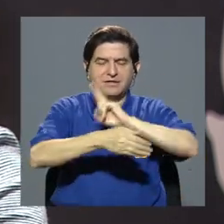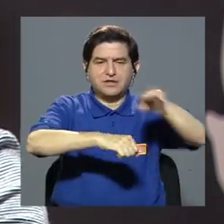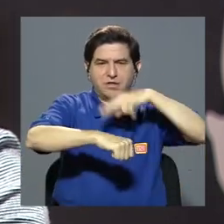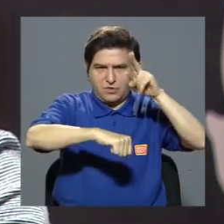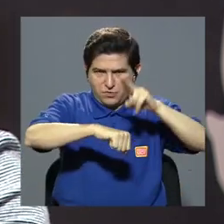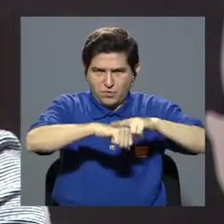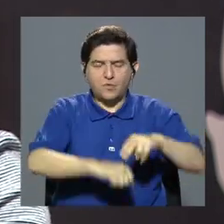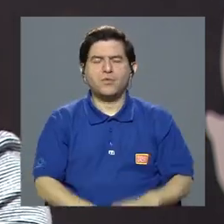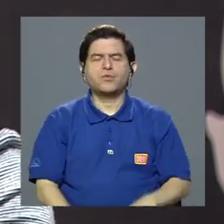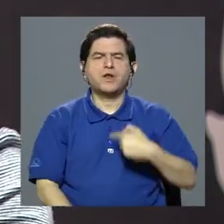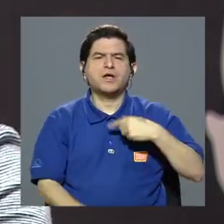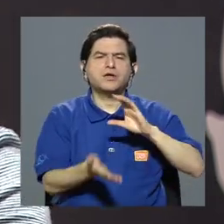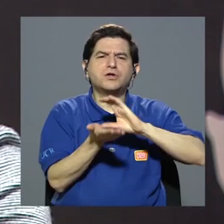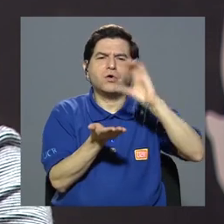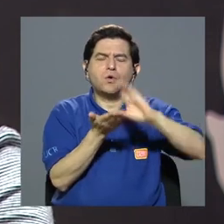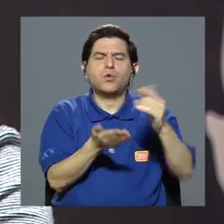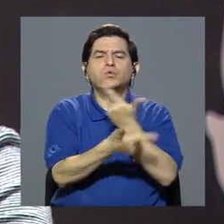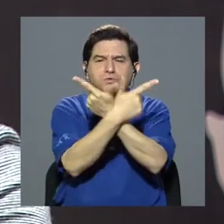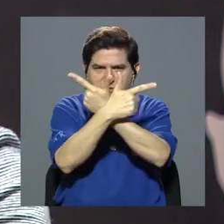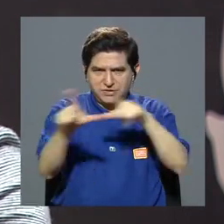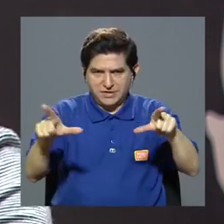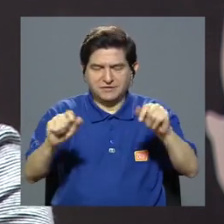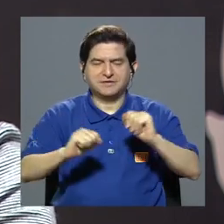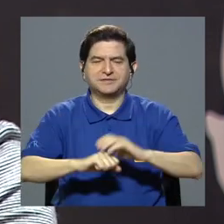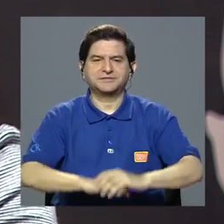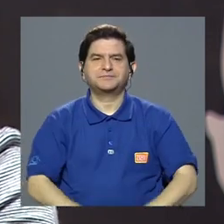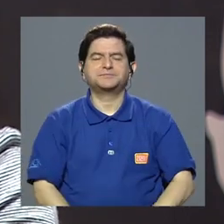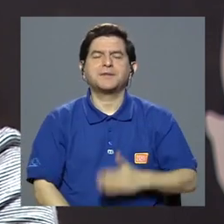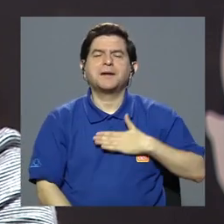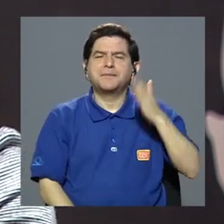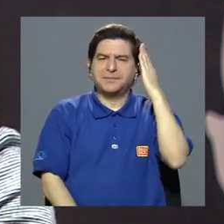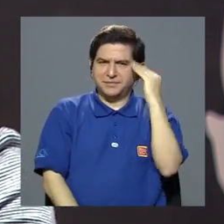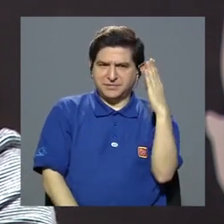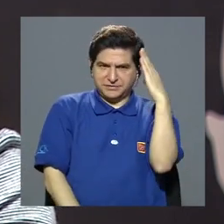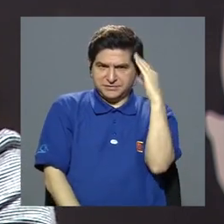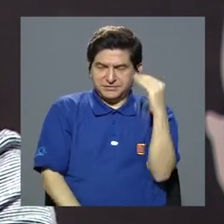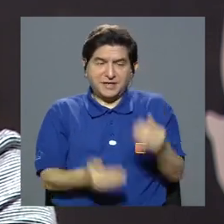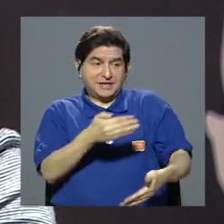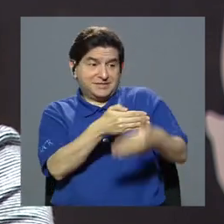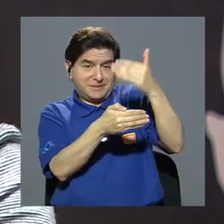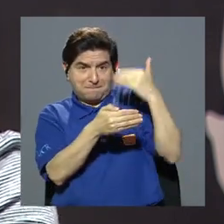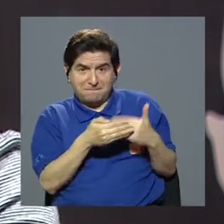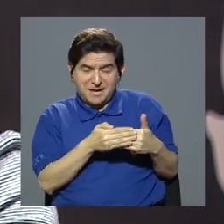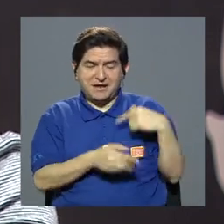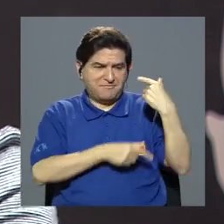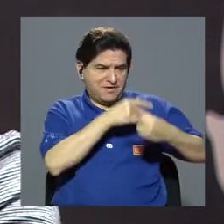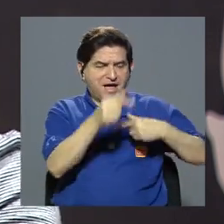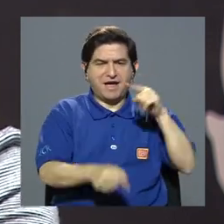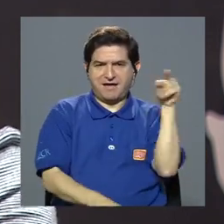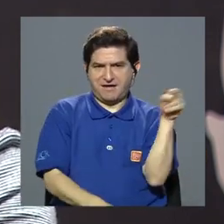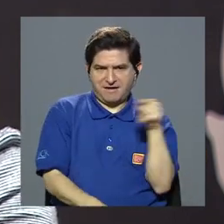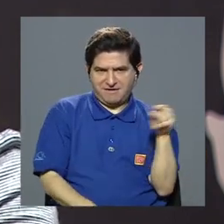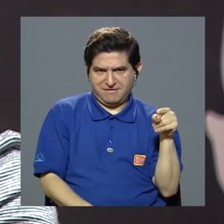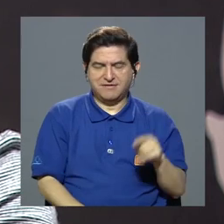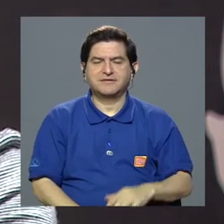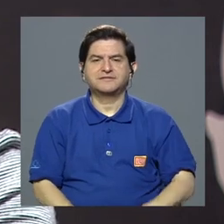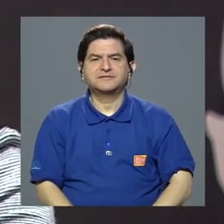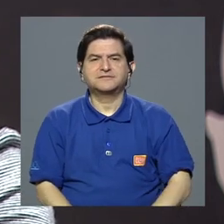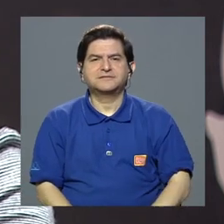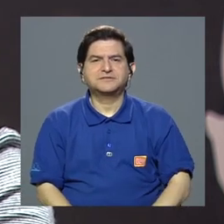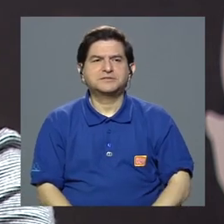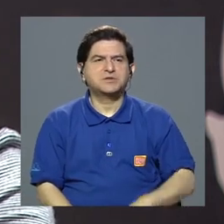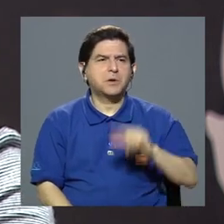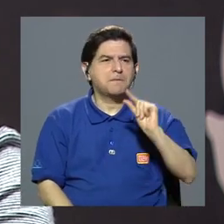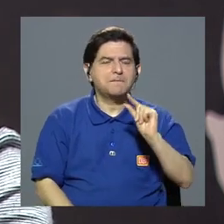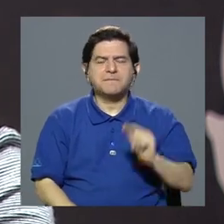universidad nacional y he hecho algunos cursos libres verdad en mi experiencia previa digamos la generación z han